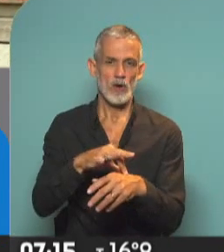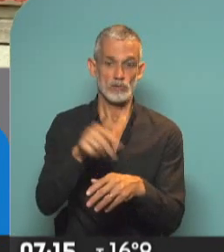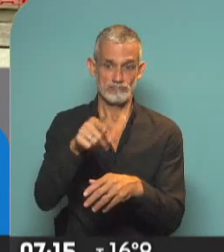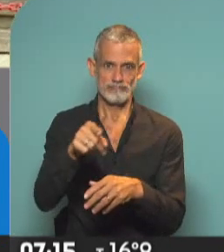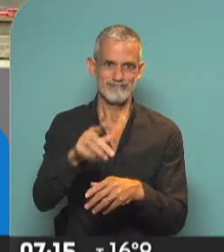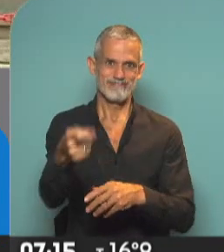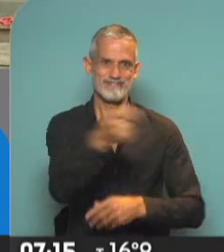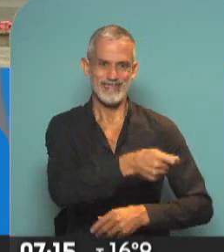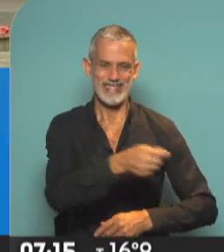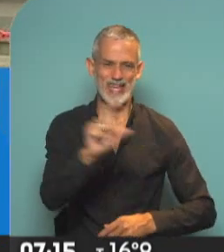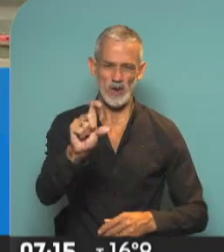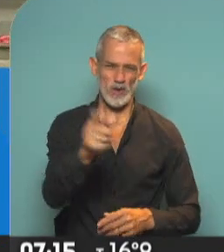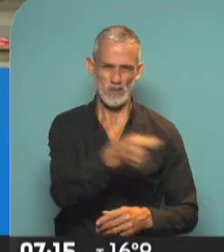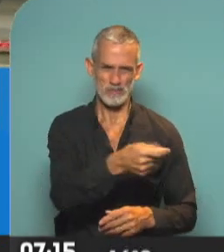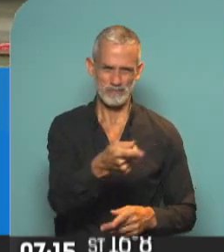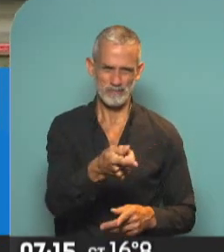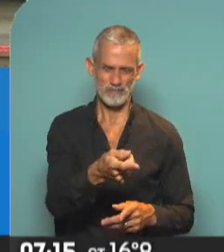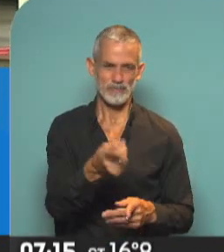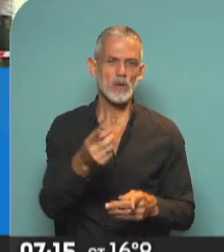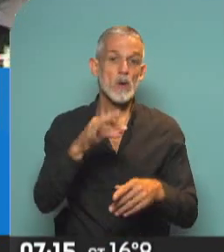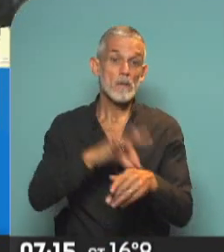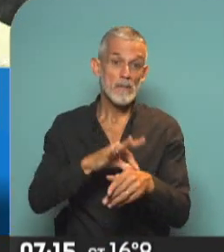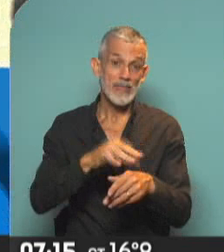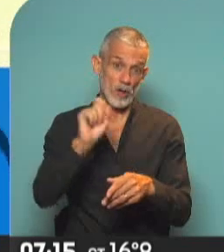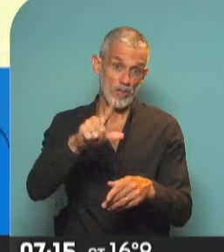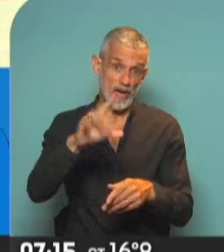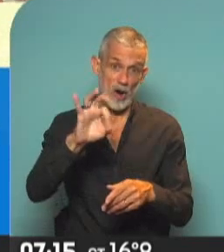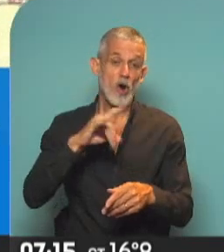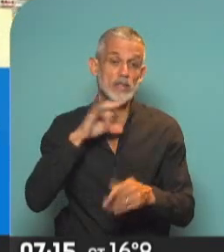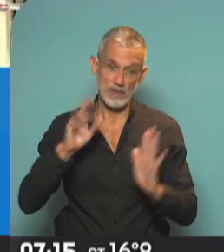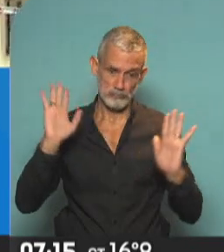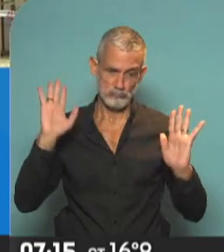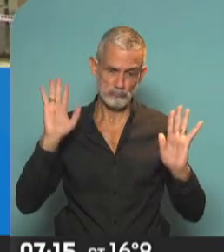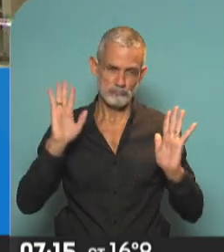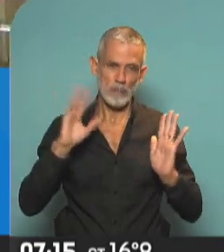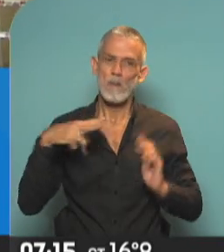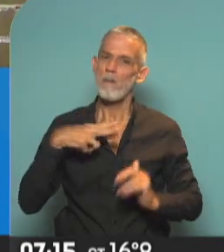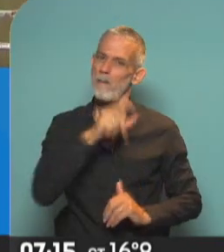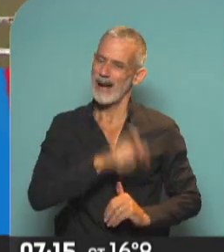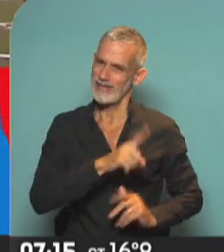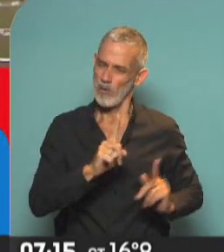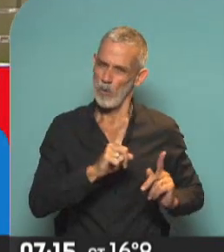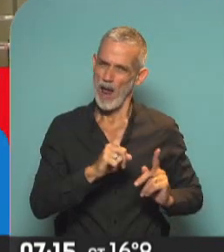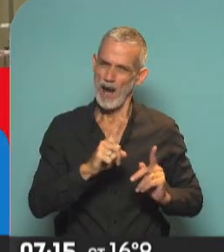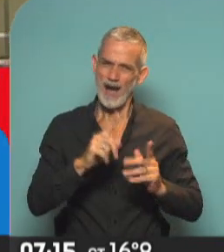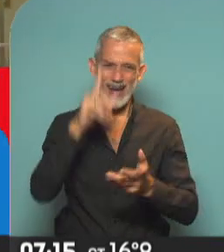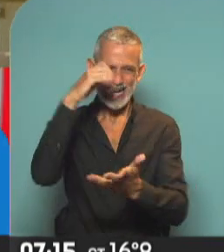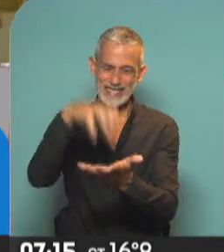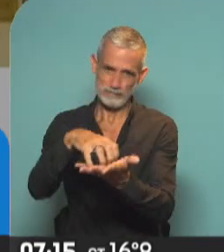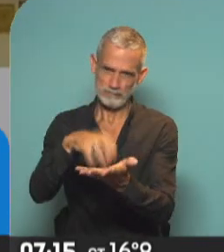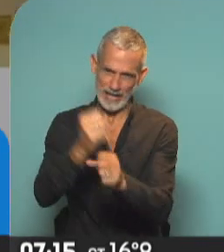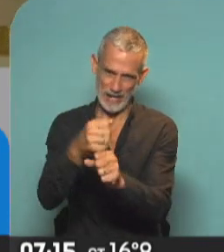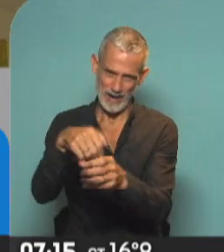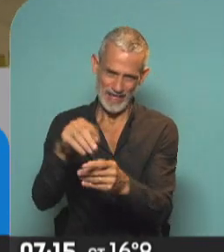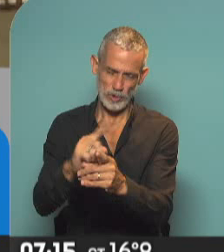que le suministraran ese procedimiento. No fueron los médicos del Otamendi, sino que es un médico personal, un médico externo del sanatorio Otamendi.